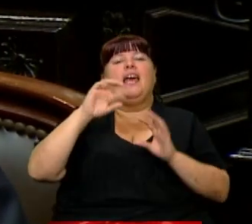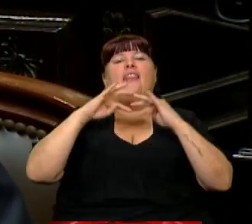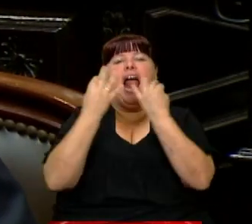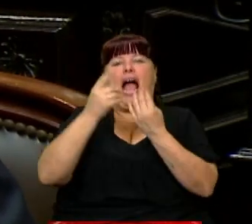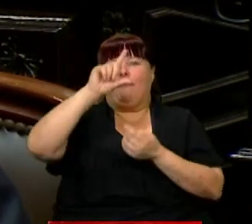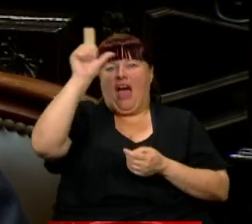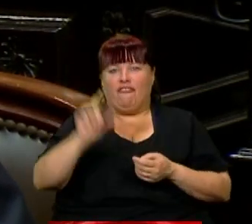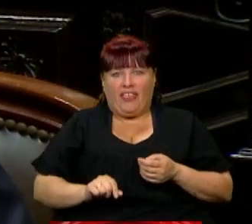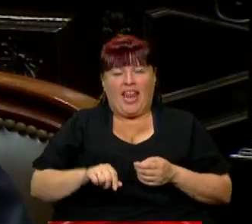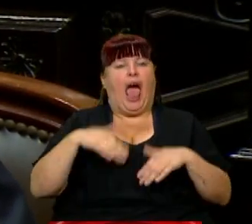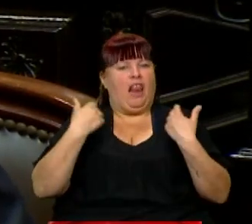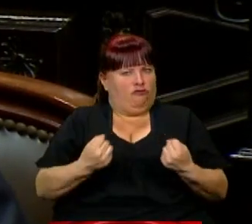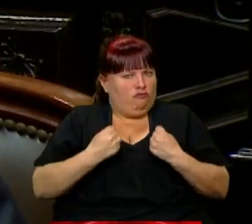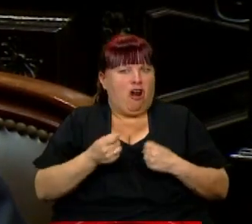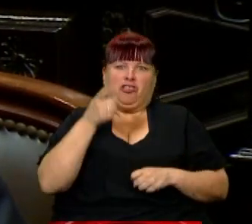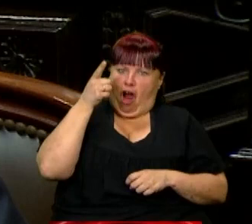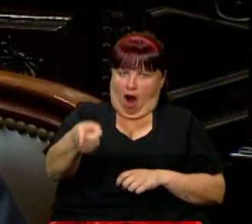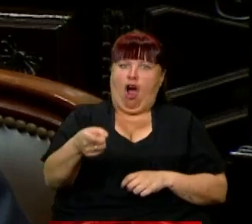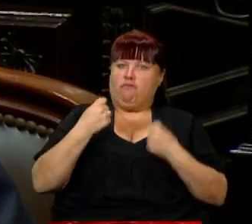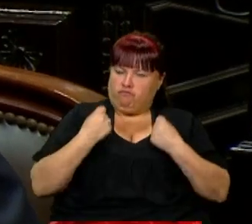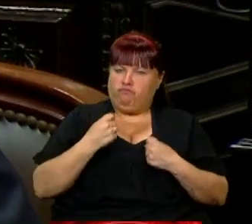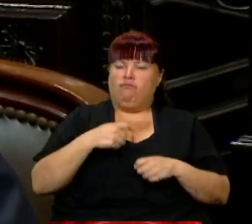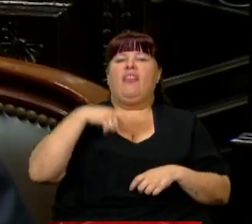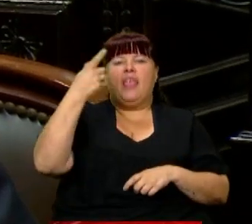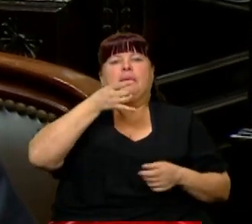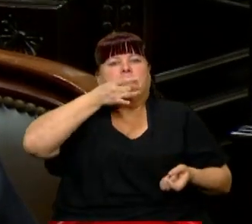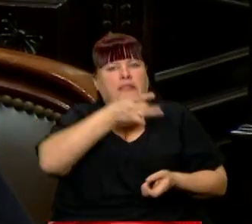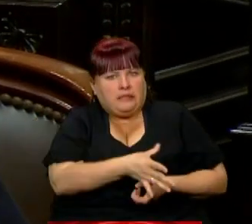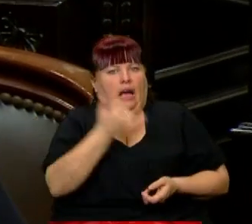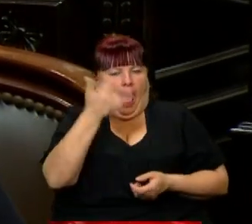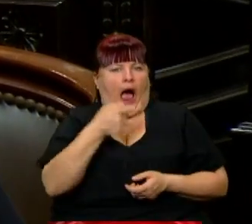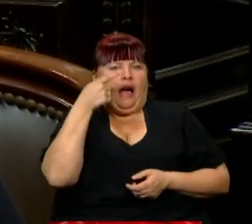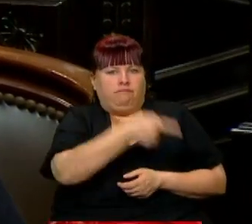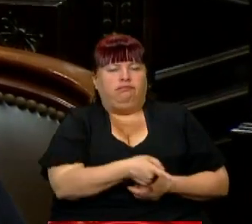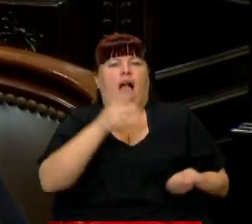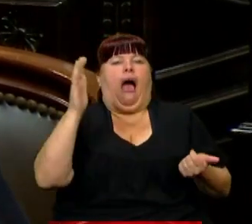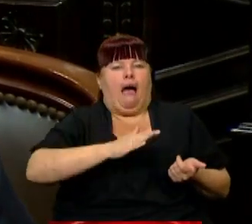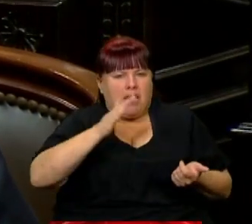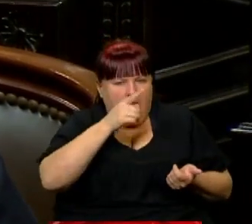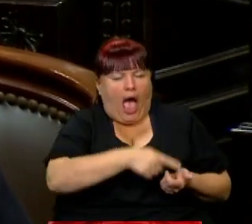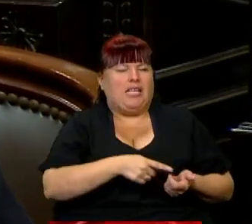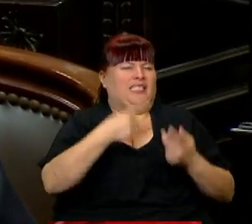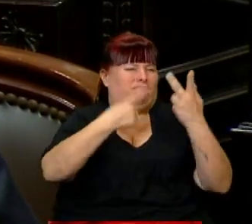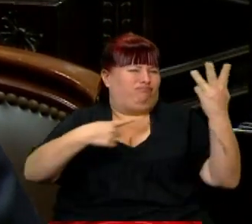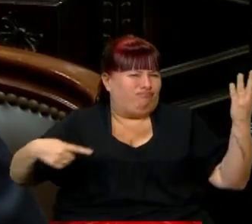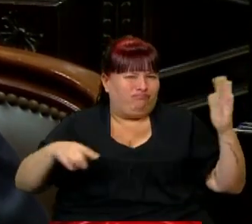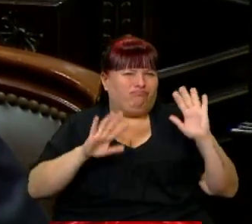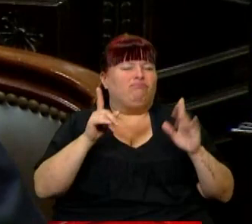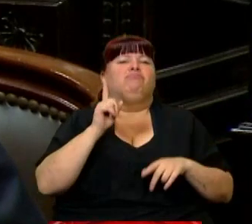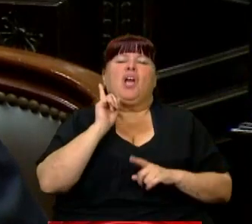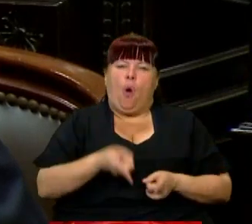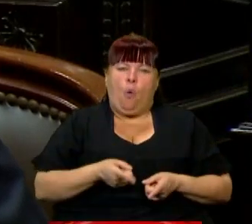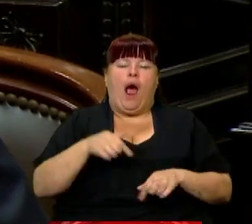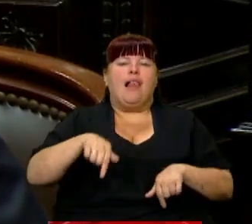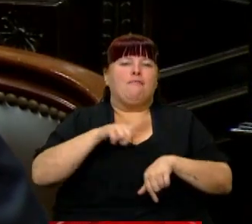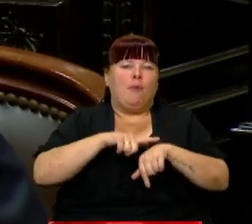camaristas federales tremendamente valientes que sufrieron atentados, que sufrieron amenazas de todo tipo, y